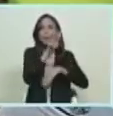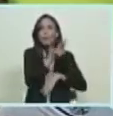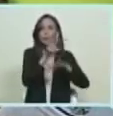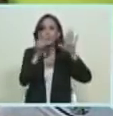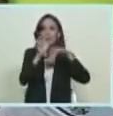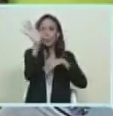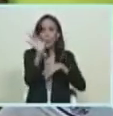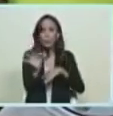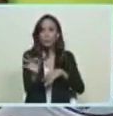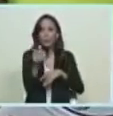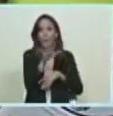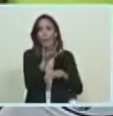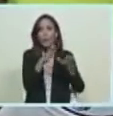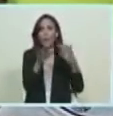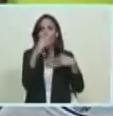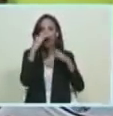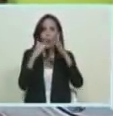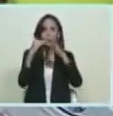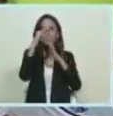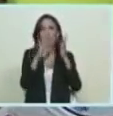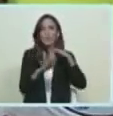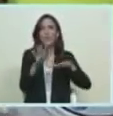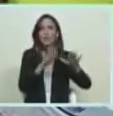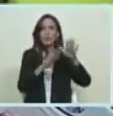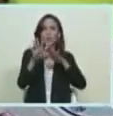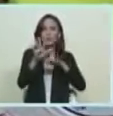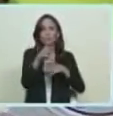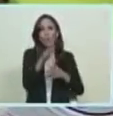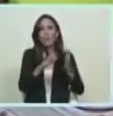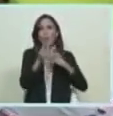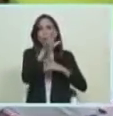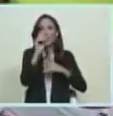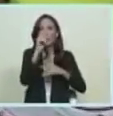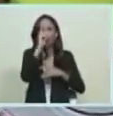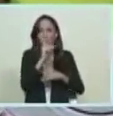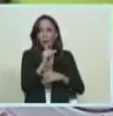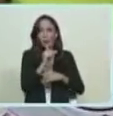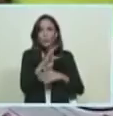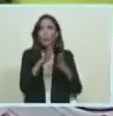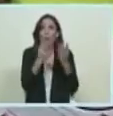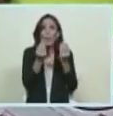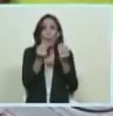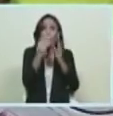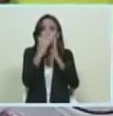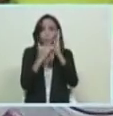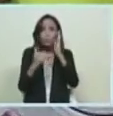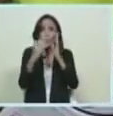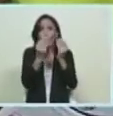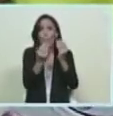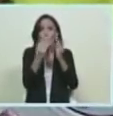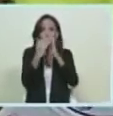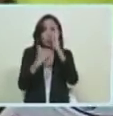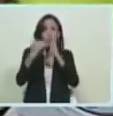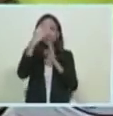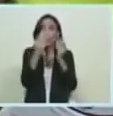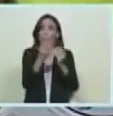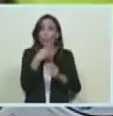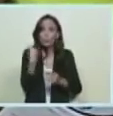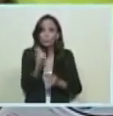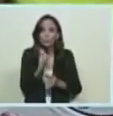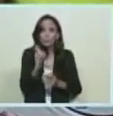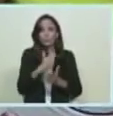son personas entre 15 y 30 años de edad. Más del 54% somos jóvenes menores a 30 años de edad, pero más